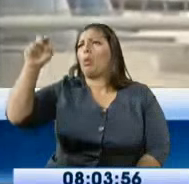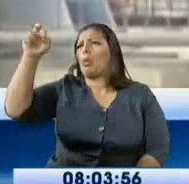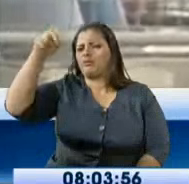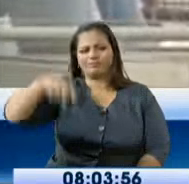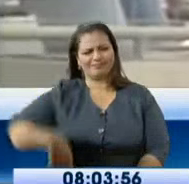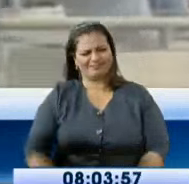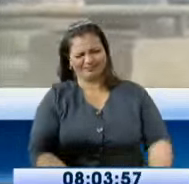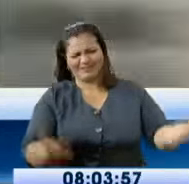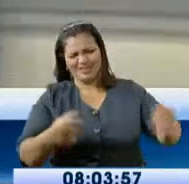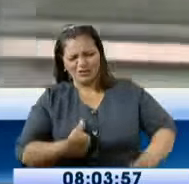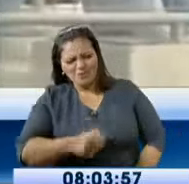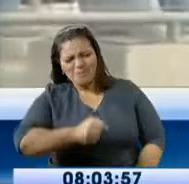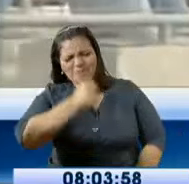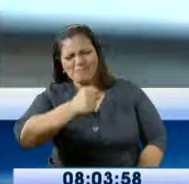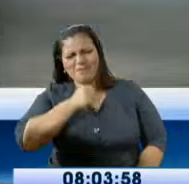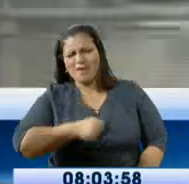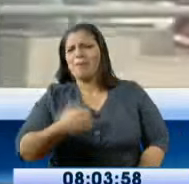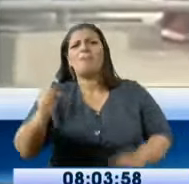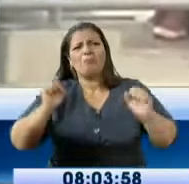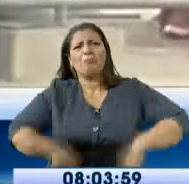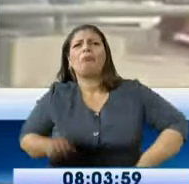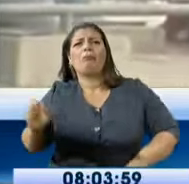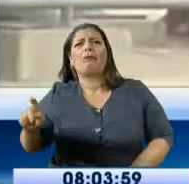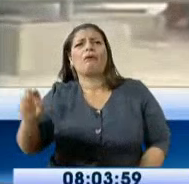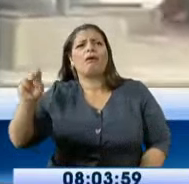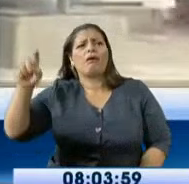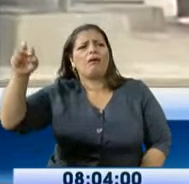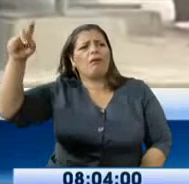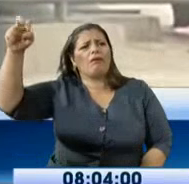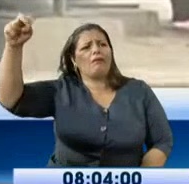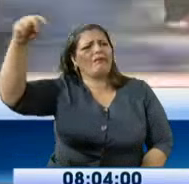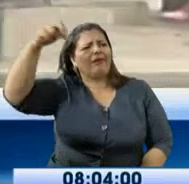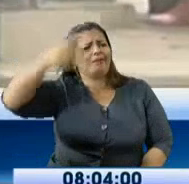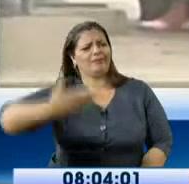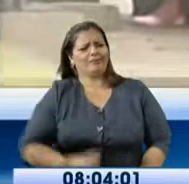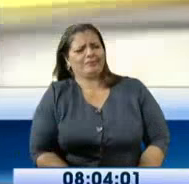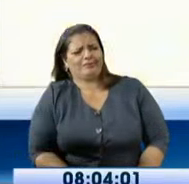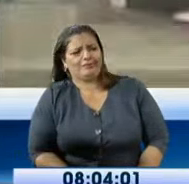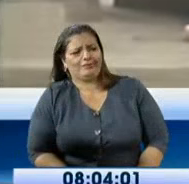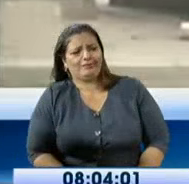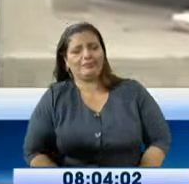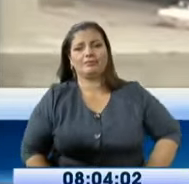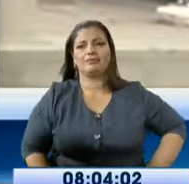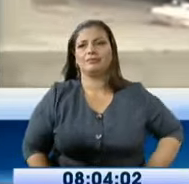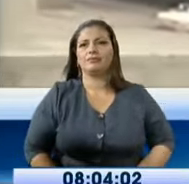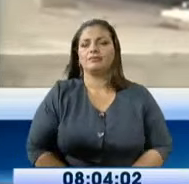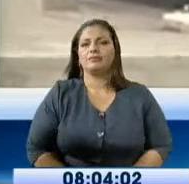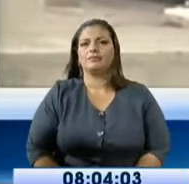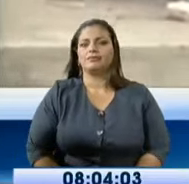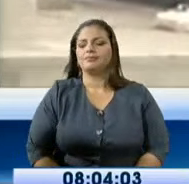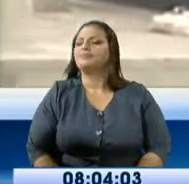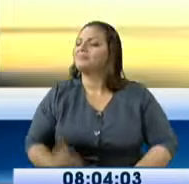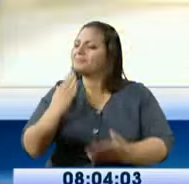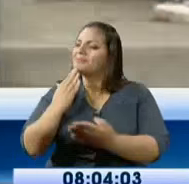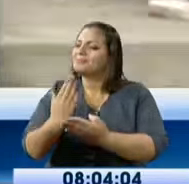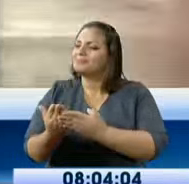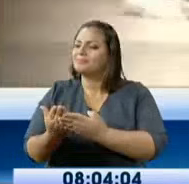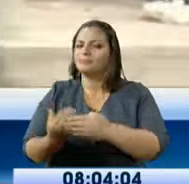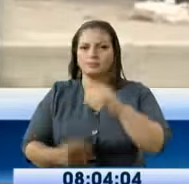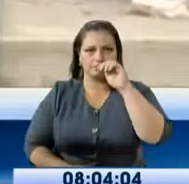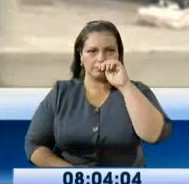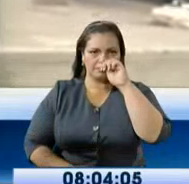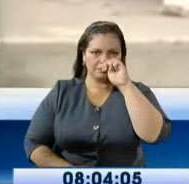un viejo la subo. Hágame el favor. No hay excusas. No hay excusas, pues okay. No hay excusas. Muchísimas gracias, caballero. Gracias. Estamos escuchando y